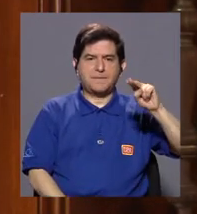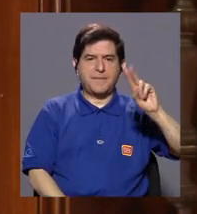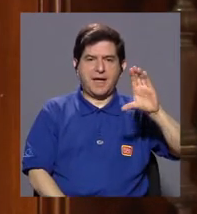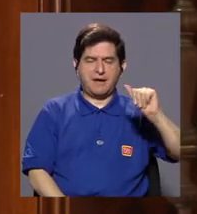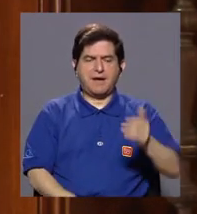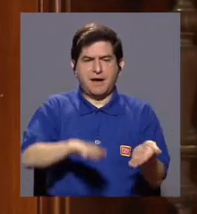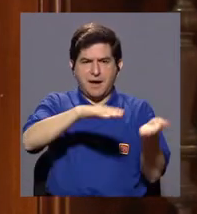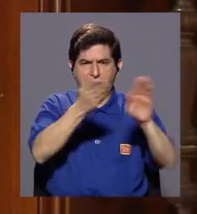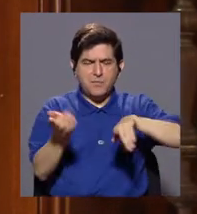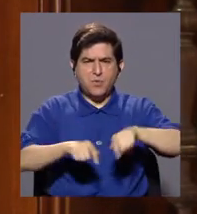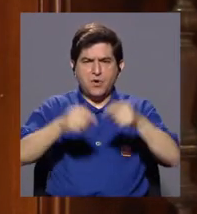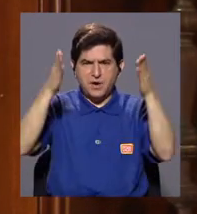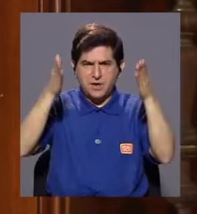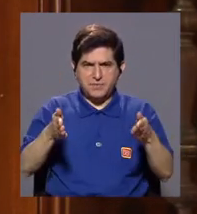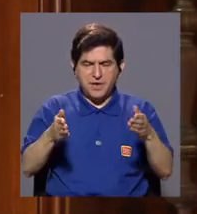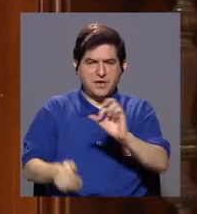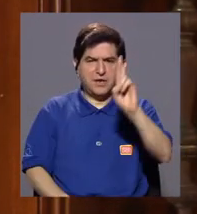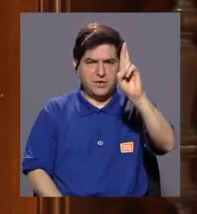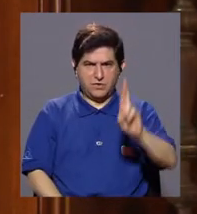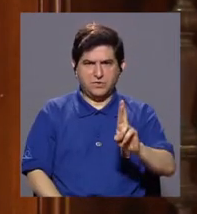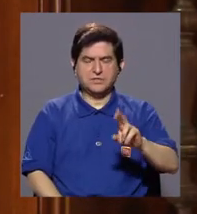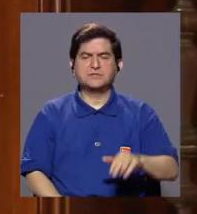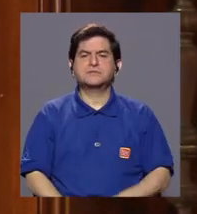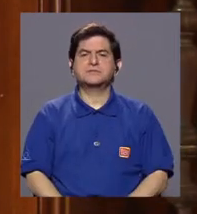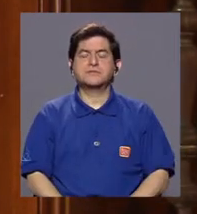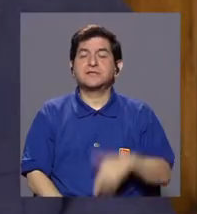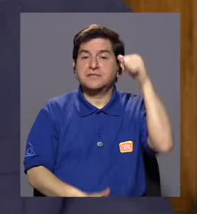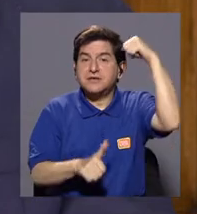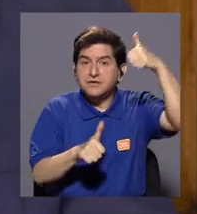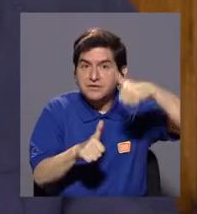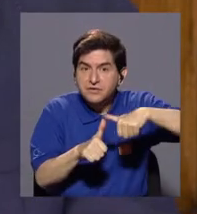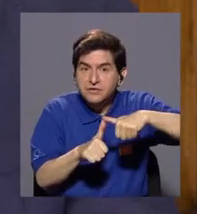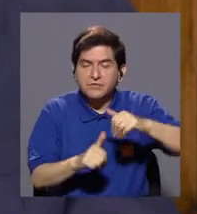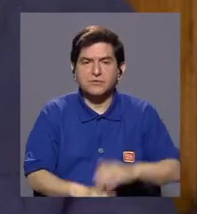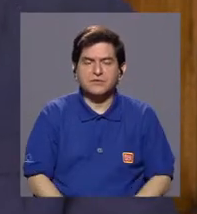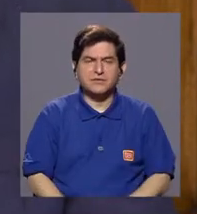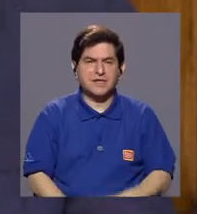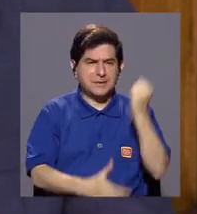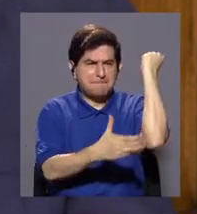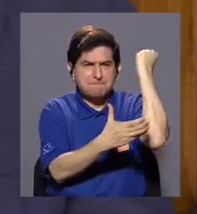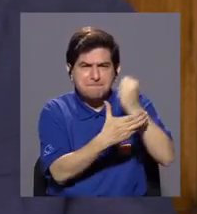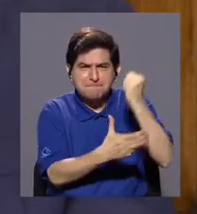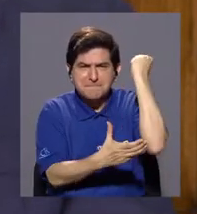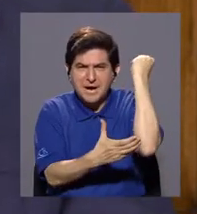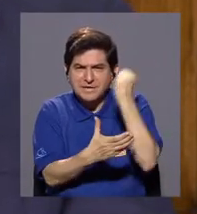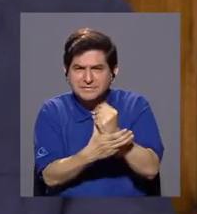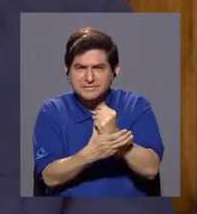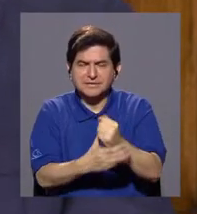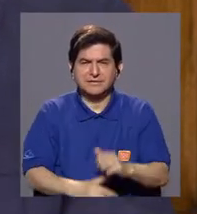murieron periodistas costarricenses. Recuerdo que mataron a